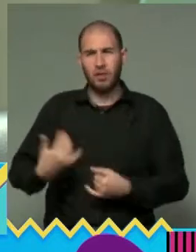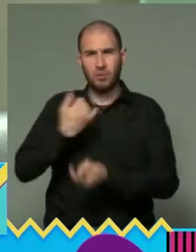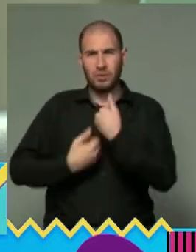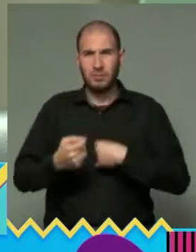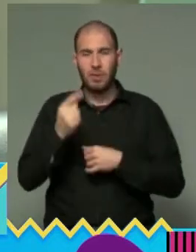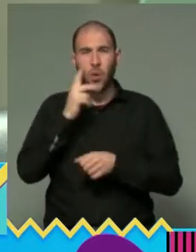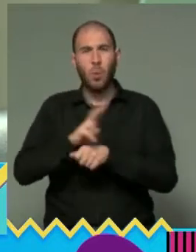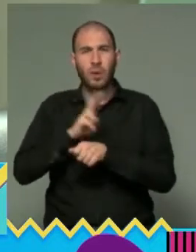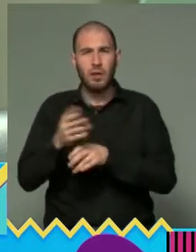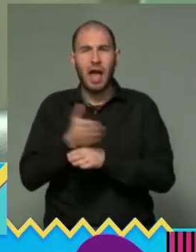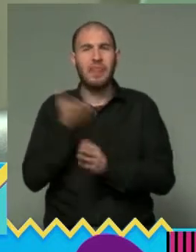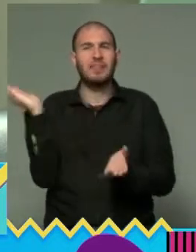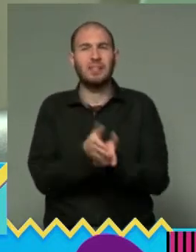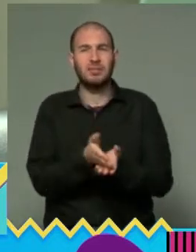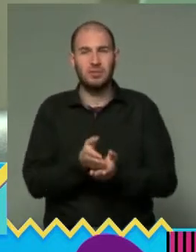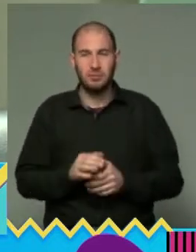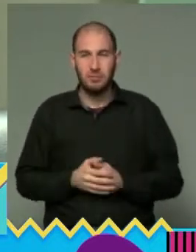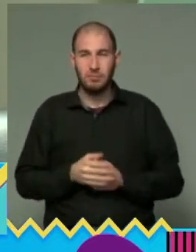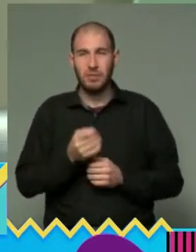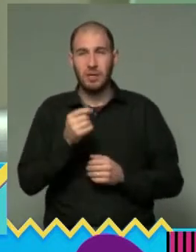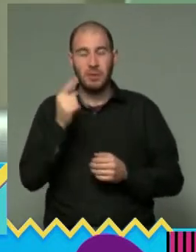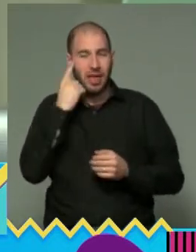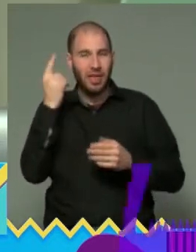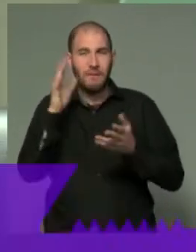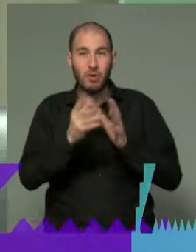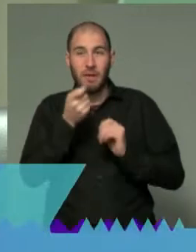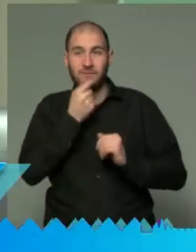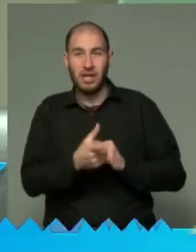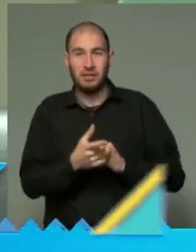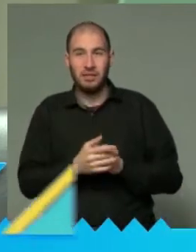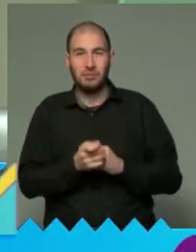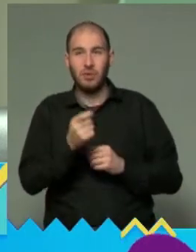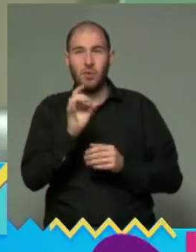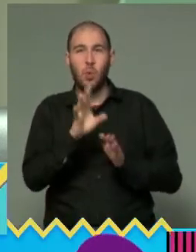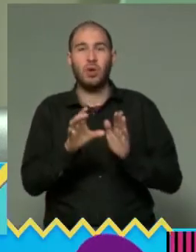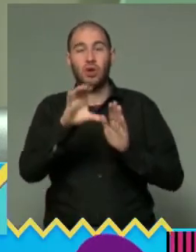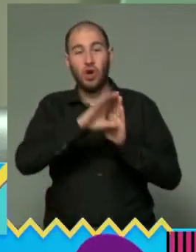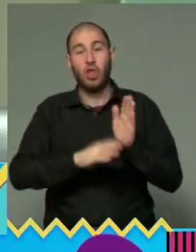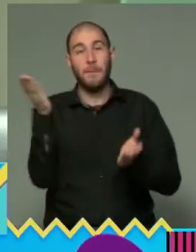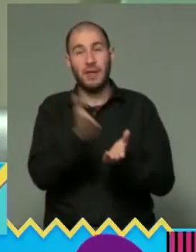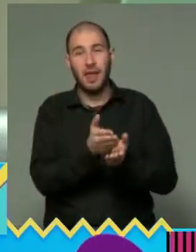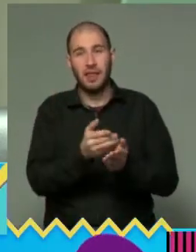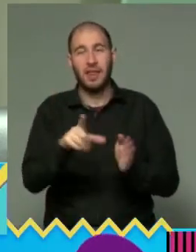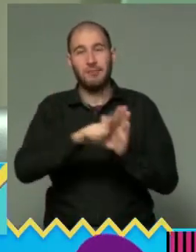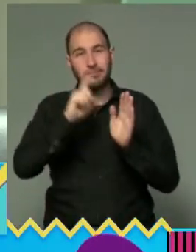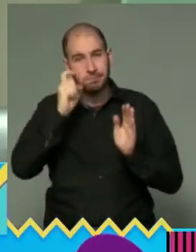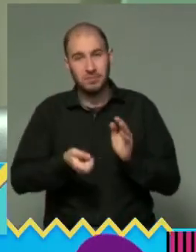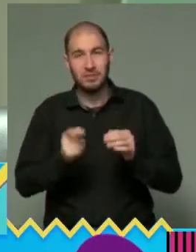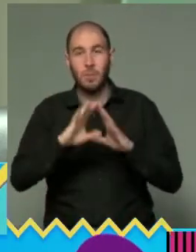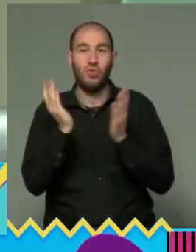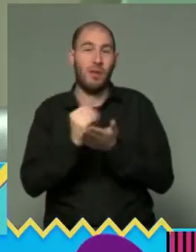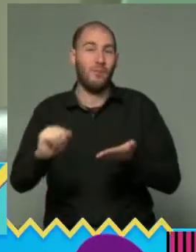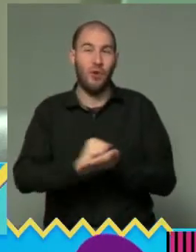pudiera prevenir tienen que haber sanciones. Bueno, si esa fuera la lógica así de fácil, alcanzaría con el Código Penal para erradicar el delito de la faz de la